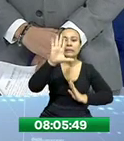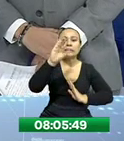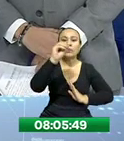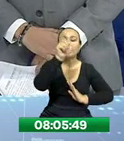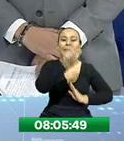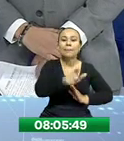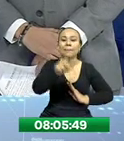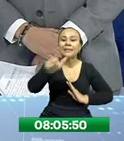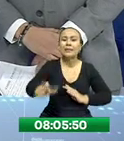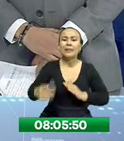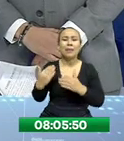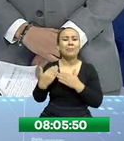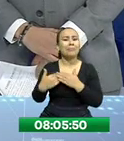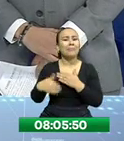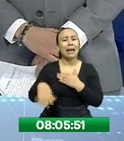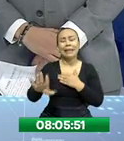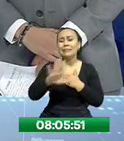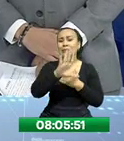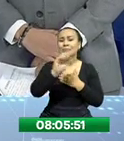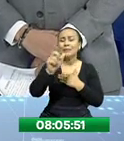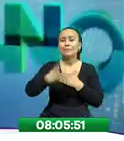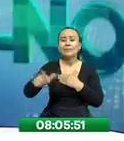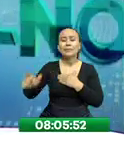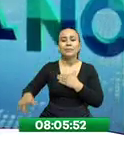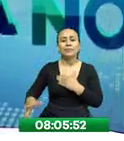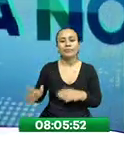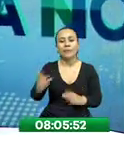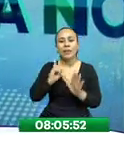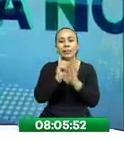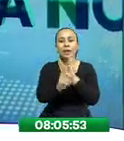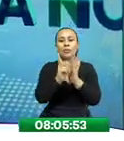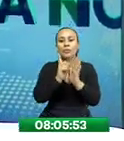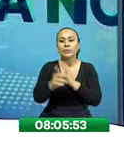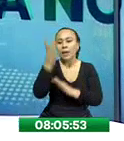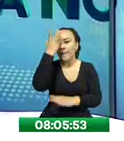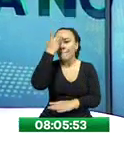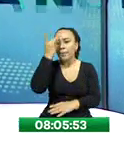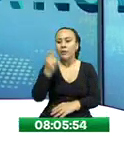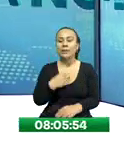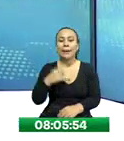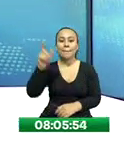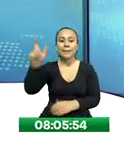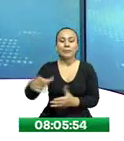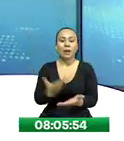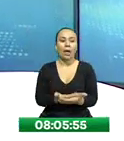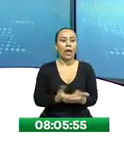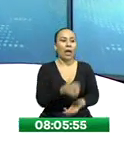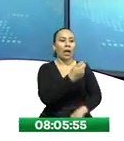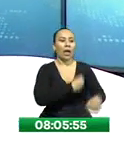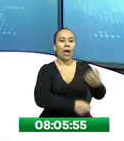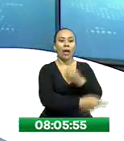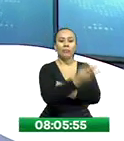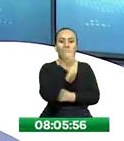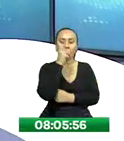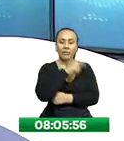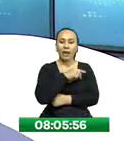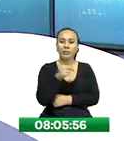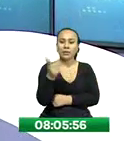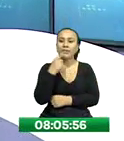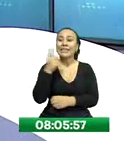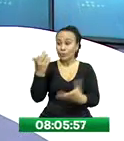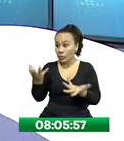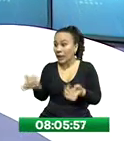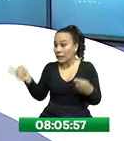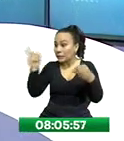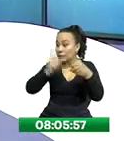personas, más de 50 personas denunciaron haber sido estafadas por una mujer que les ofrecía